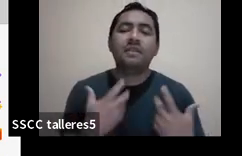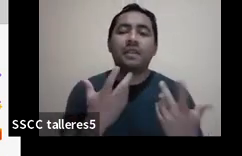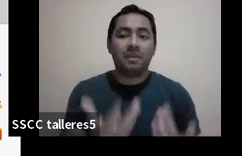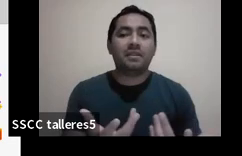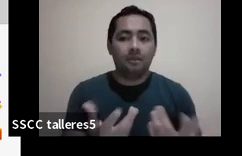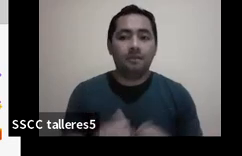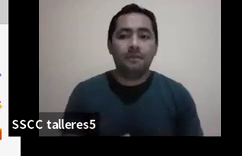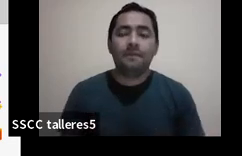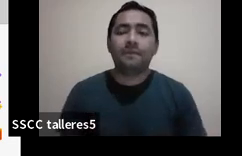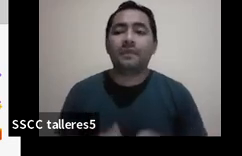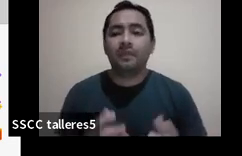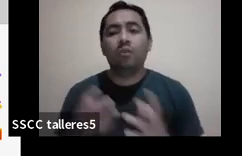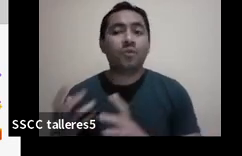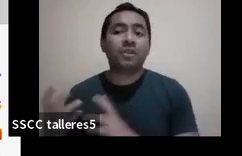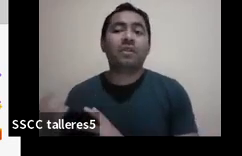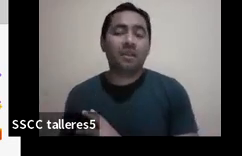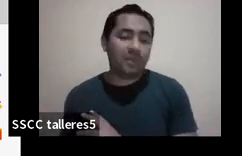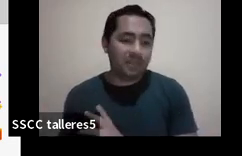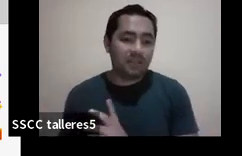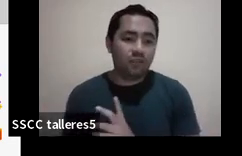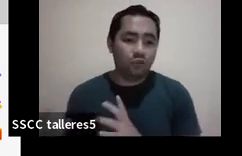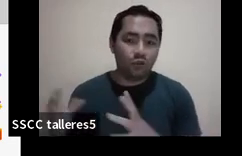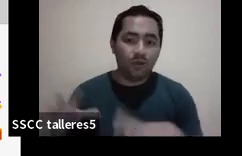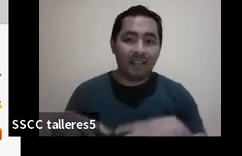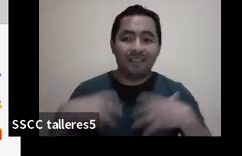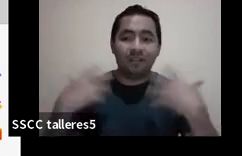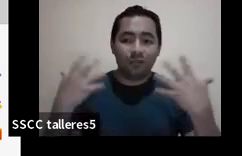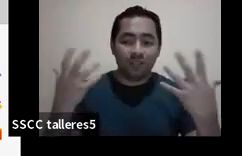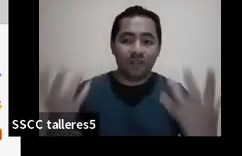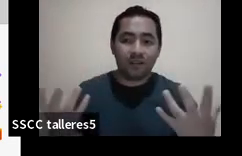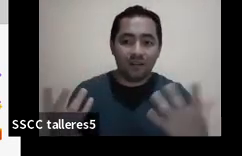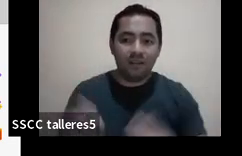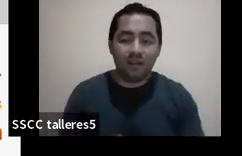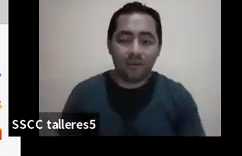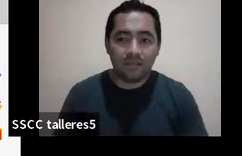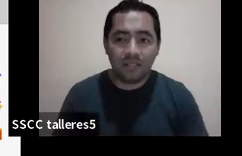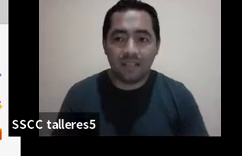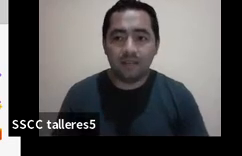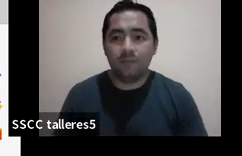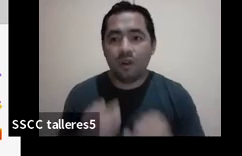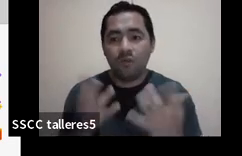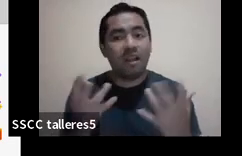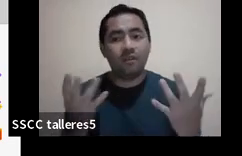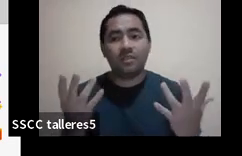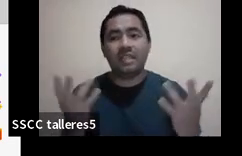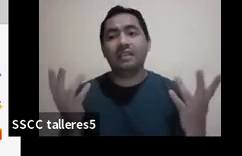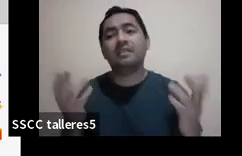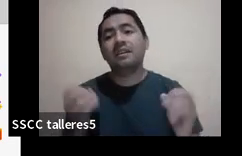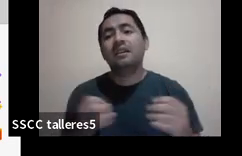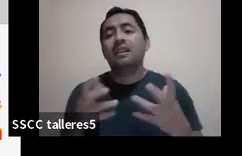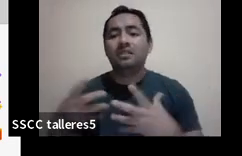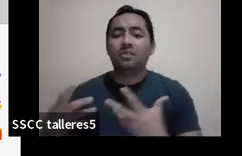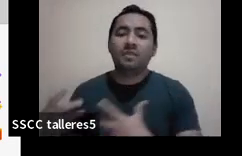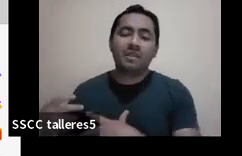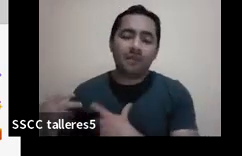sino también saber expresar. Lo mismo sucede con la lengua de señas. No solo basta con saber lengua de señas, vocabulario,